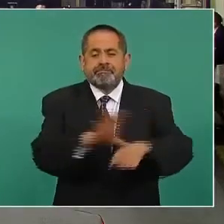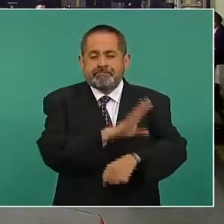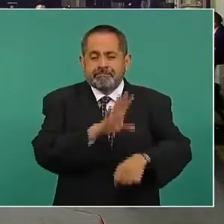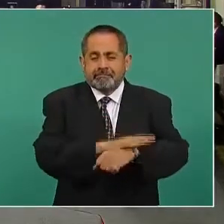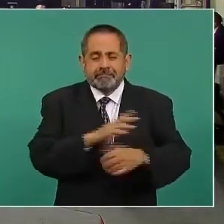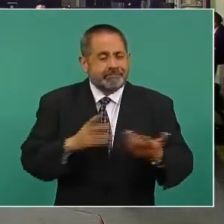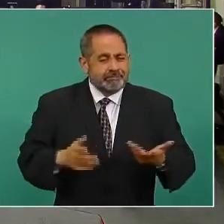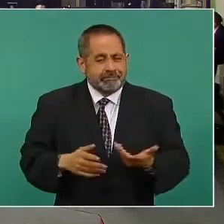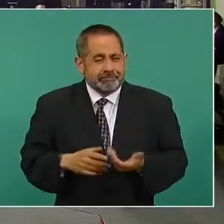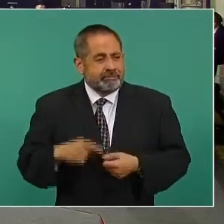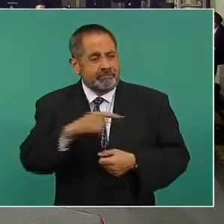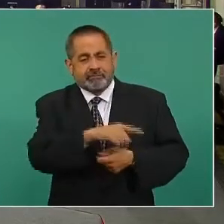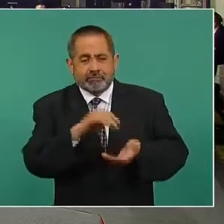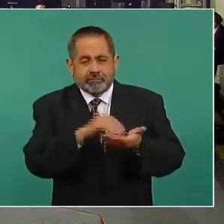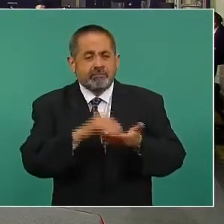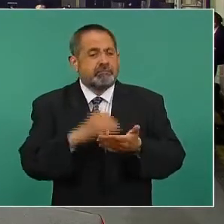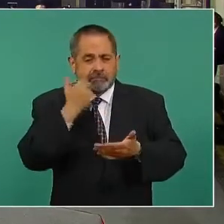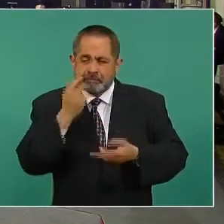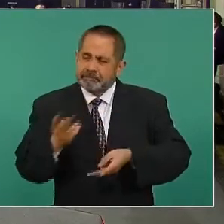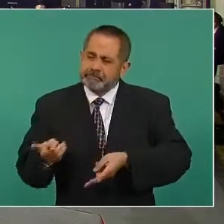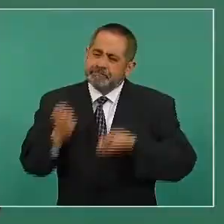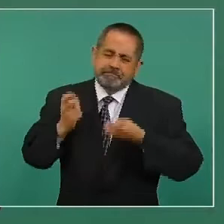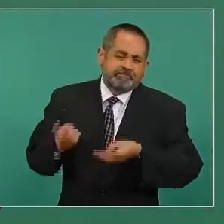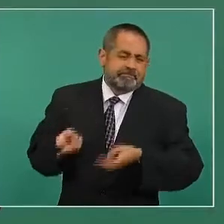¿No quieren dejar de robar?